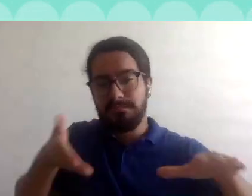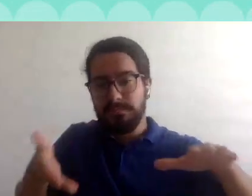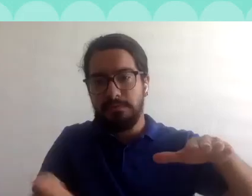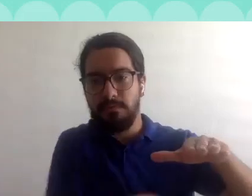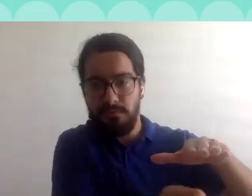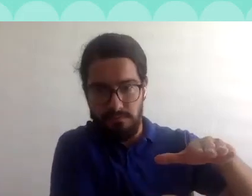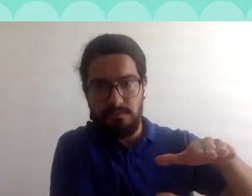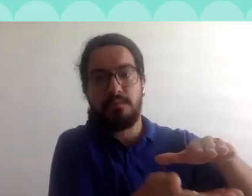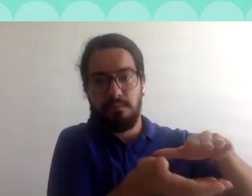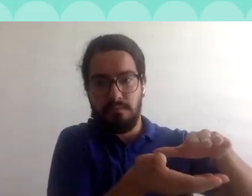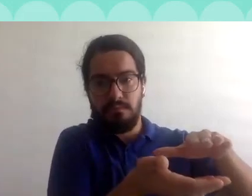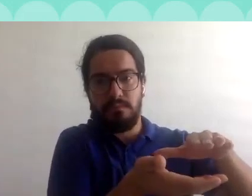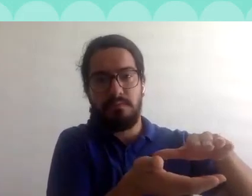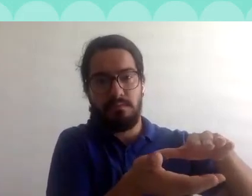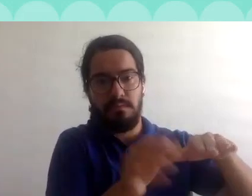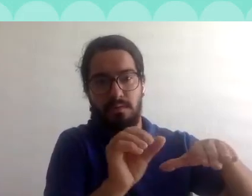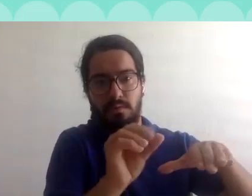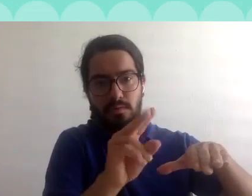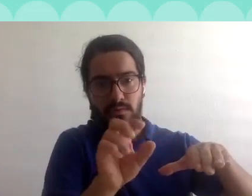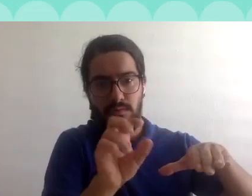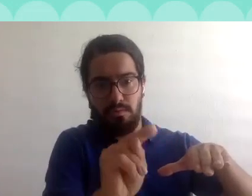horno. Entonces,